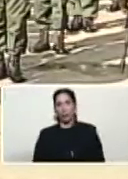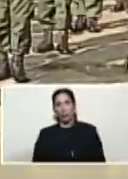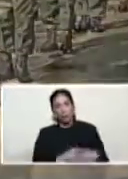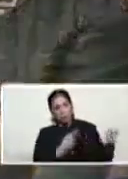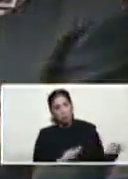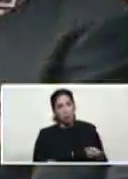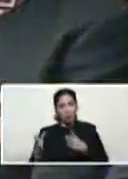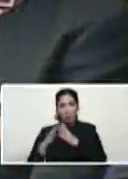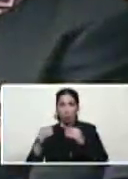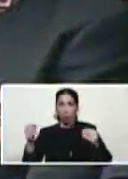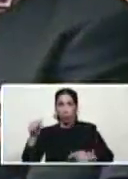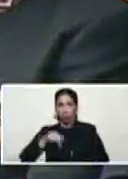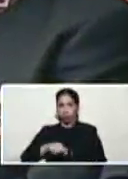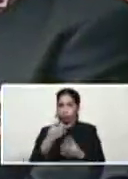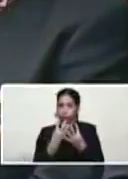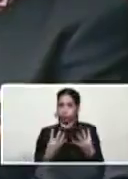nosotros.